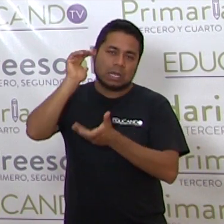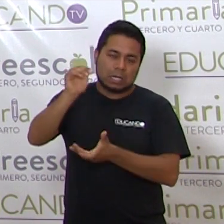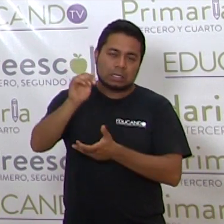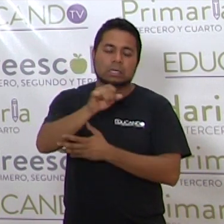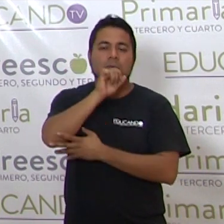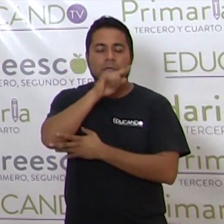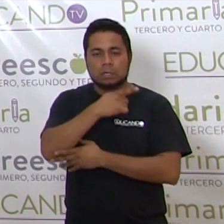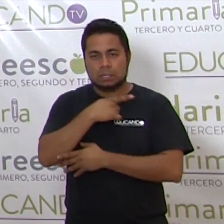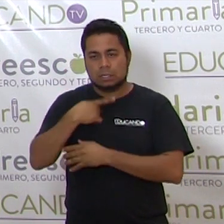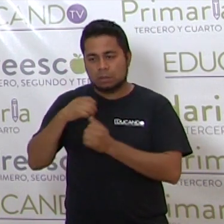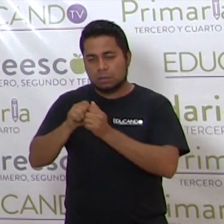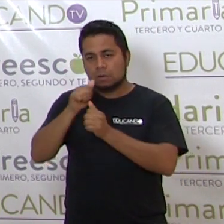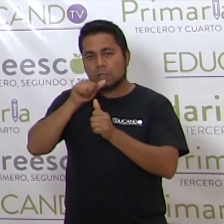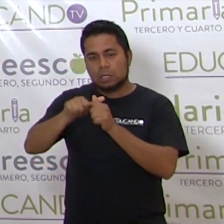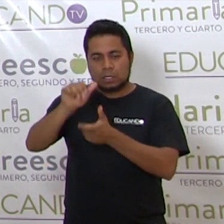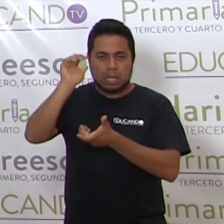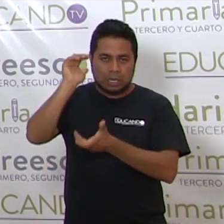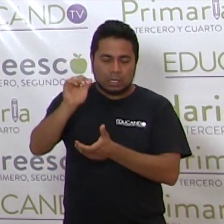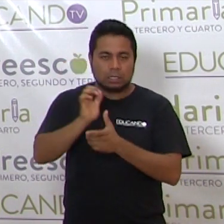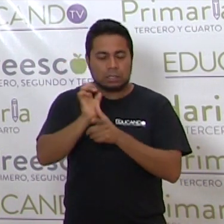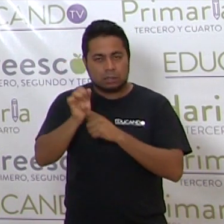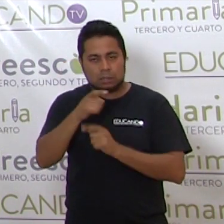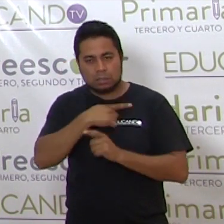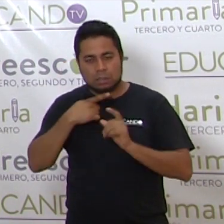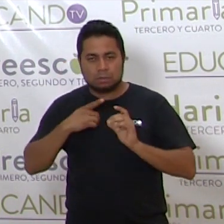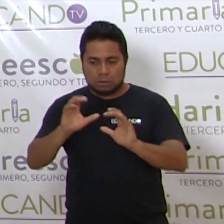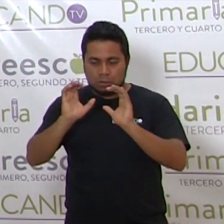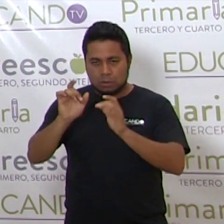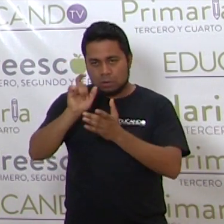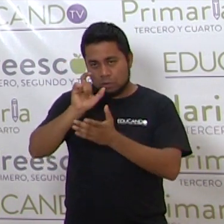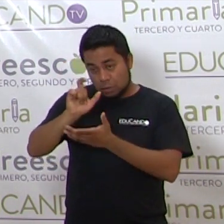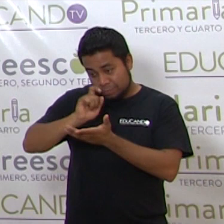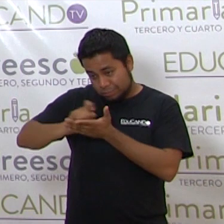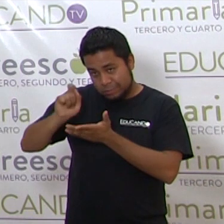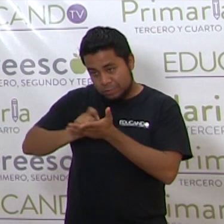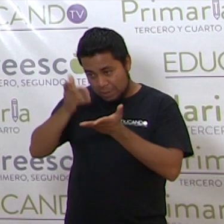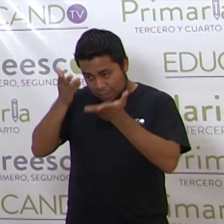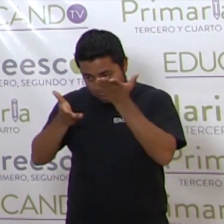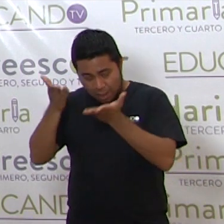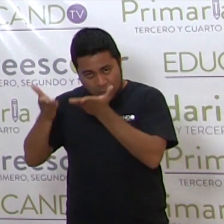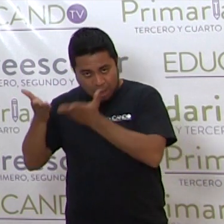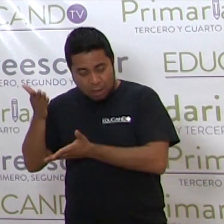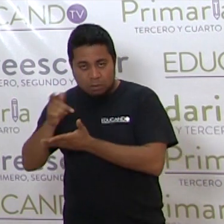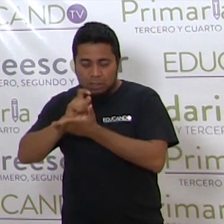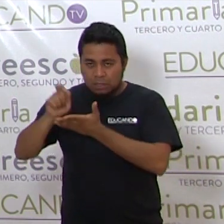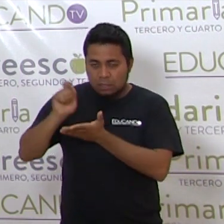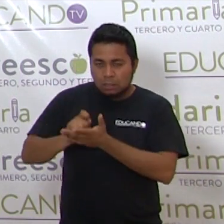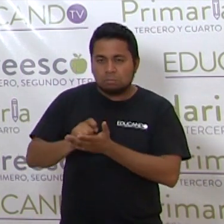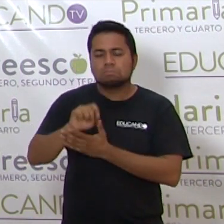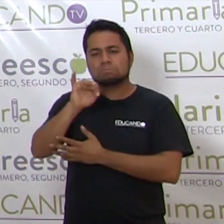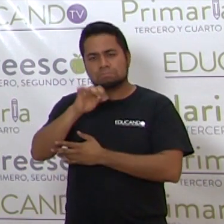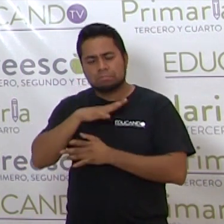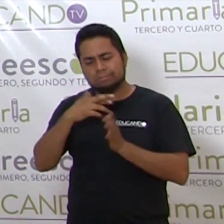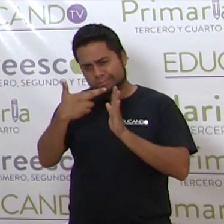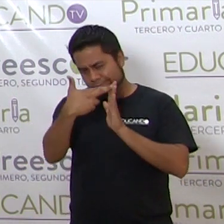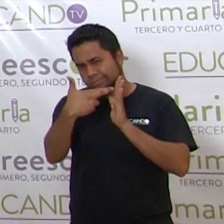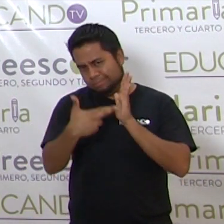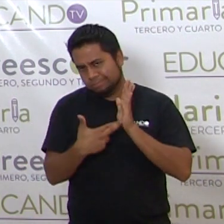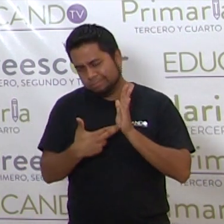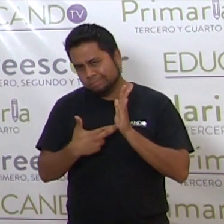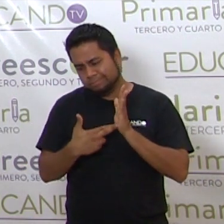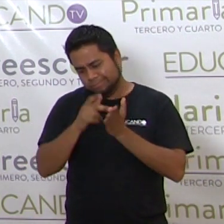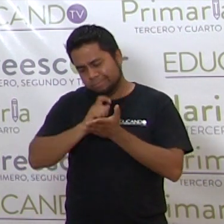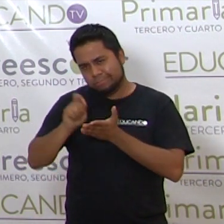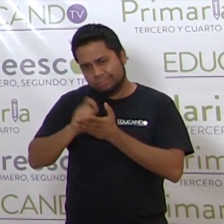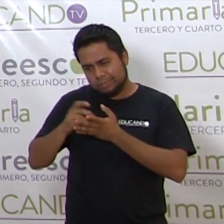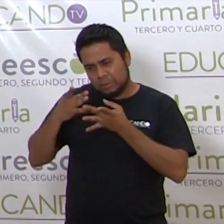también tiene que ir con mayúsculas entonces tengan cuidado al escribir estas tablas comparativas porque si hay hay reglas ortográficas